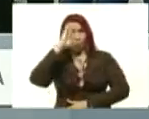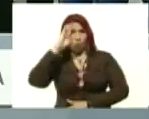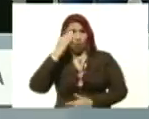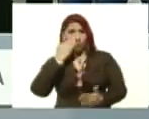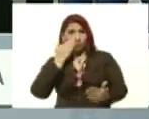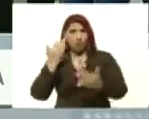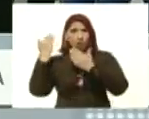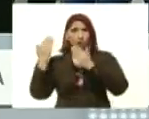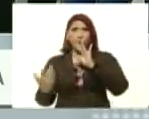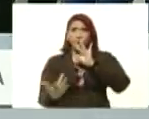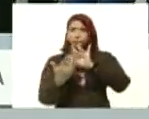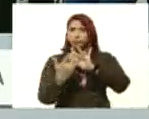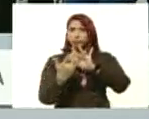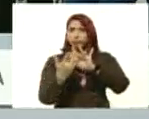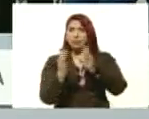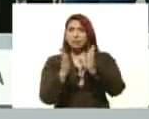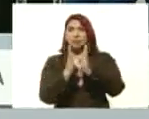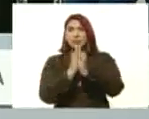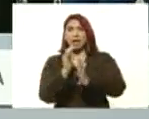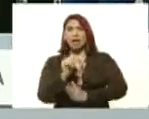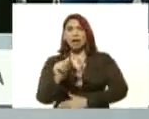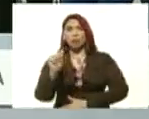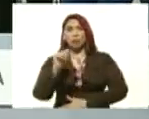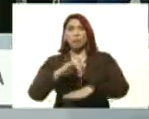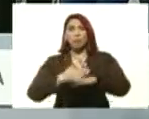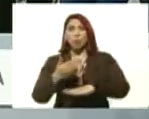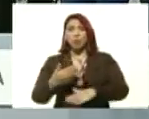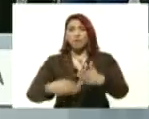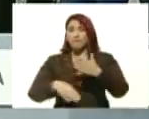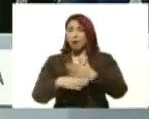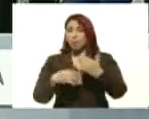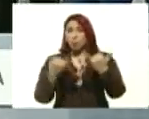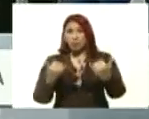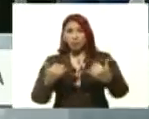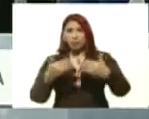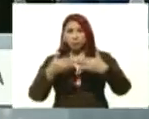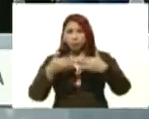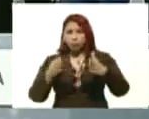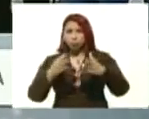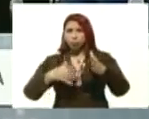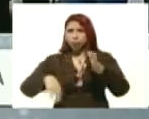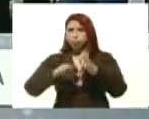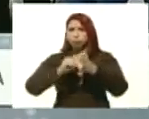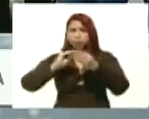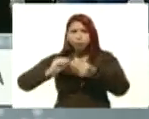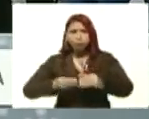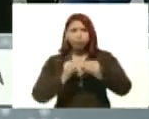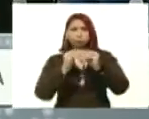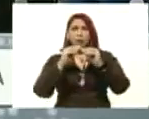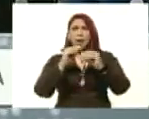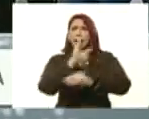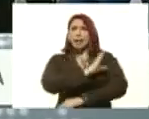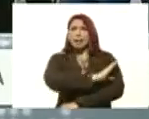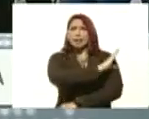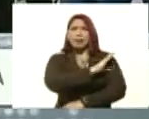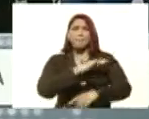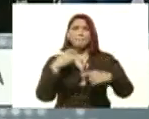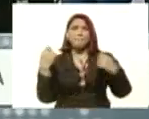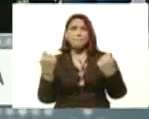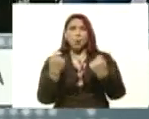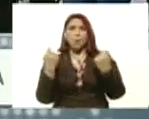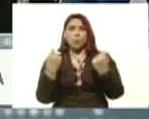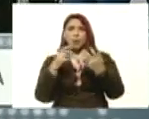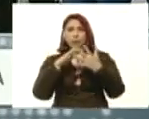Rondón, en San Agustín, porque vamos a proceder a reinaugurar la clínica popular